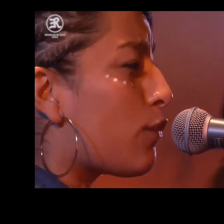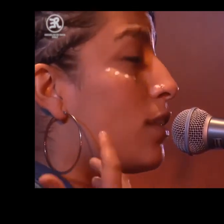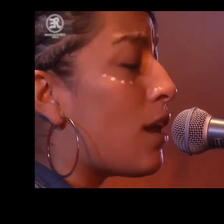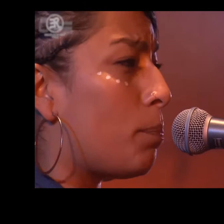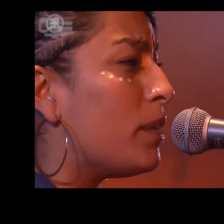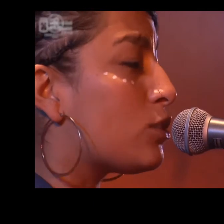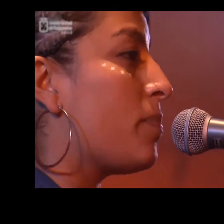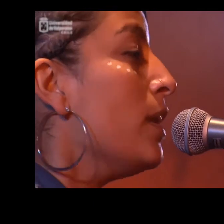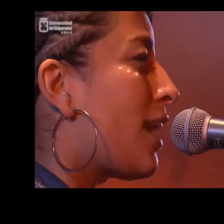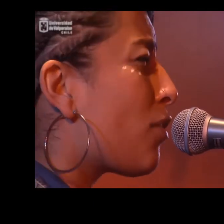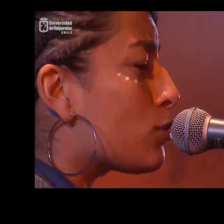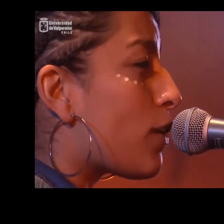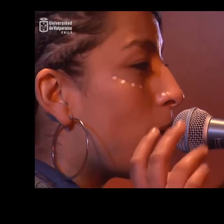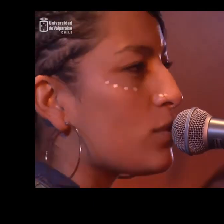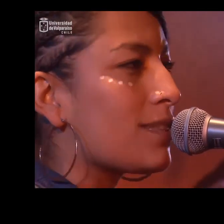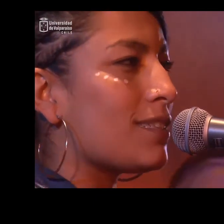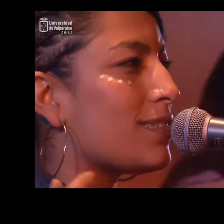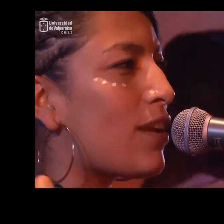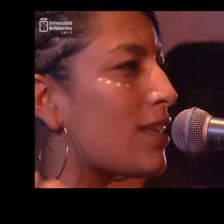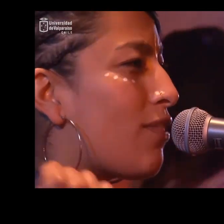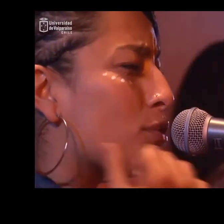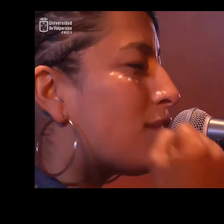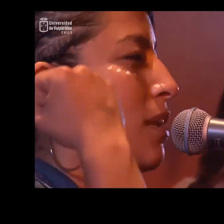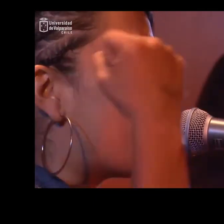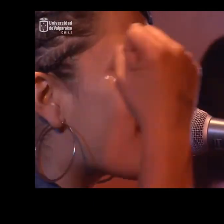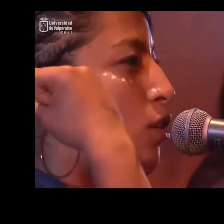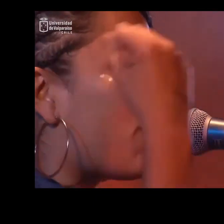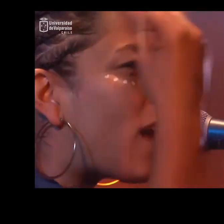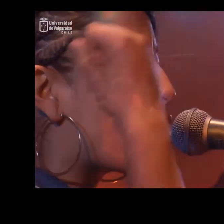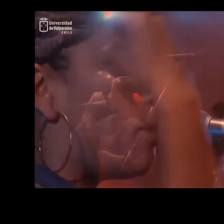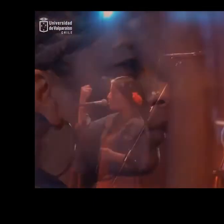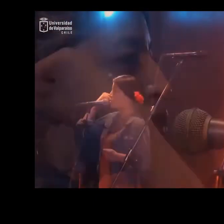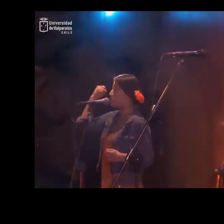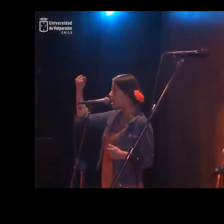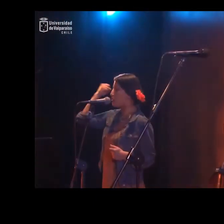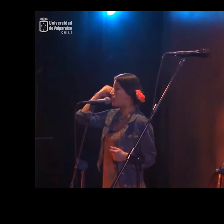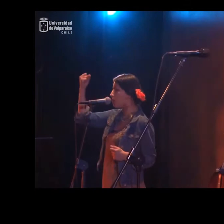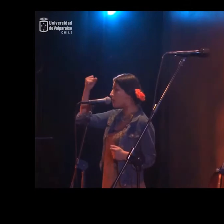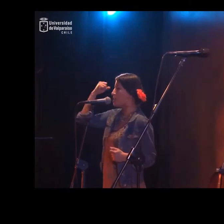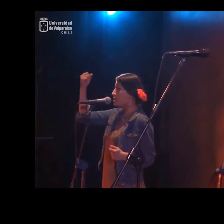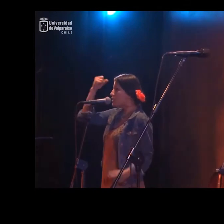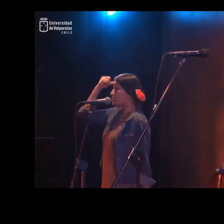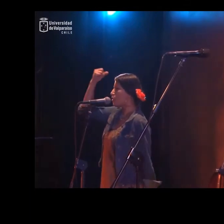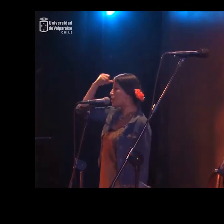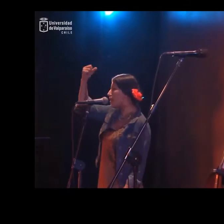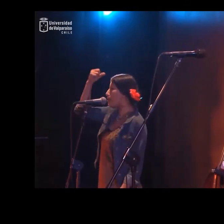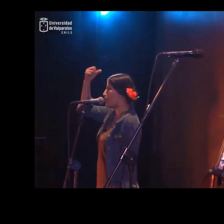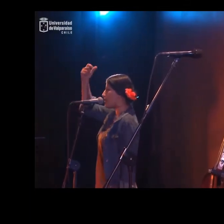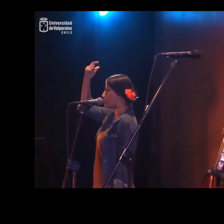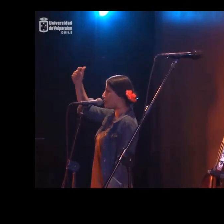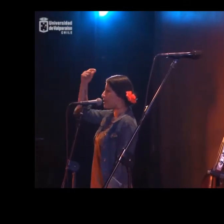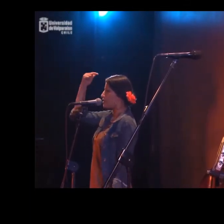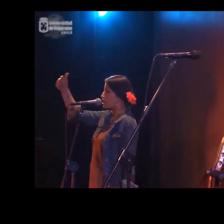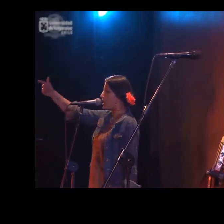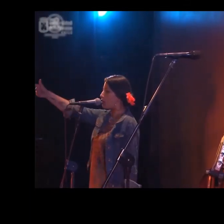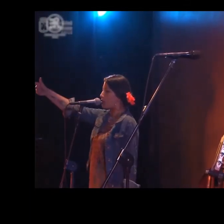Cansado, agotado, agotado al piso, cayeron todos los fragmentos que estaban quebrados, el mirar encorvado y el puño cerrado. No tengo nada, pero